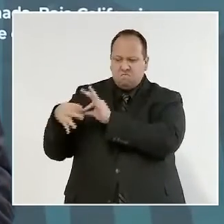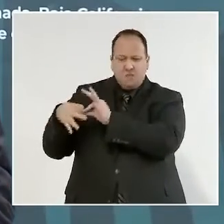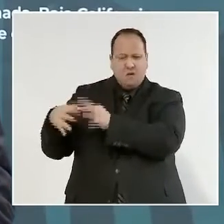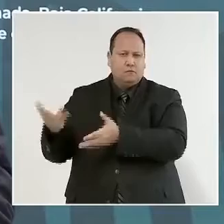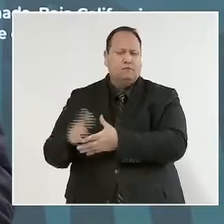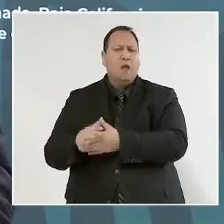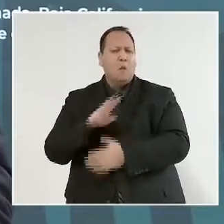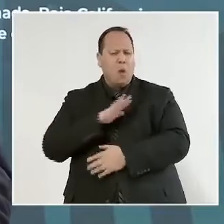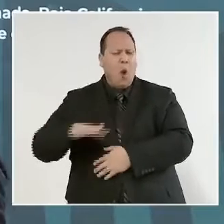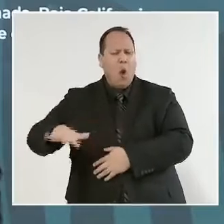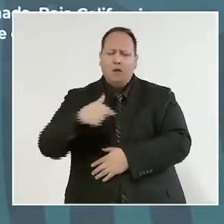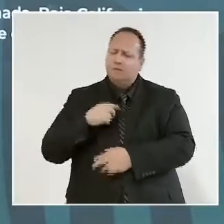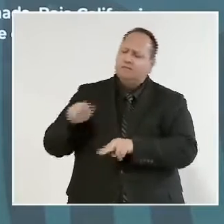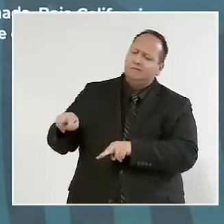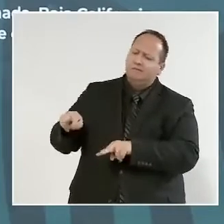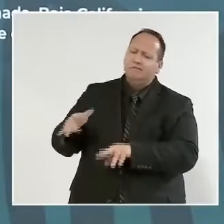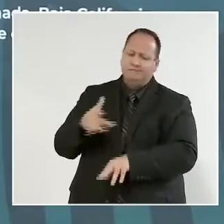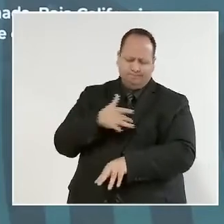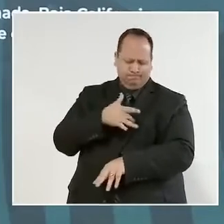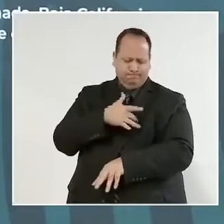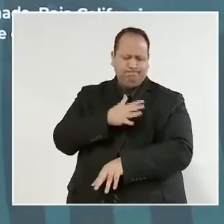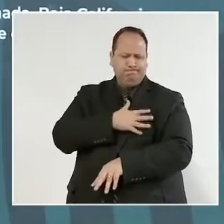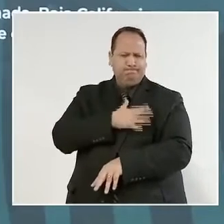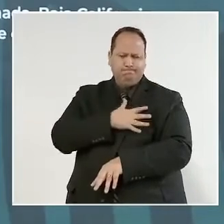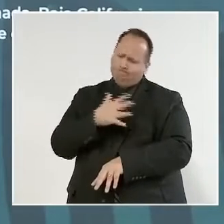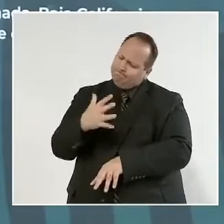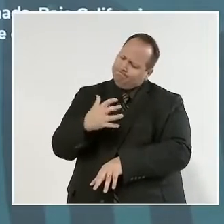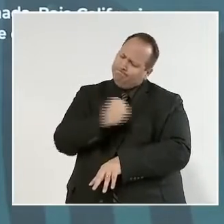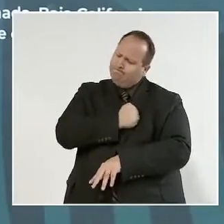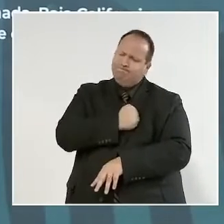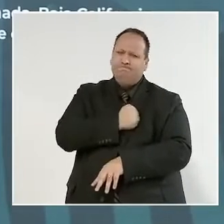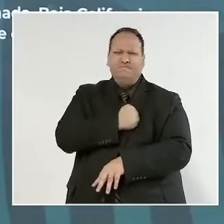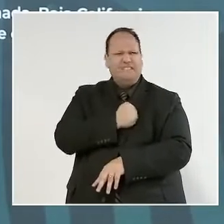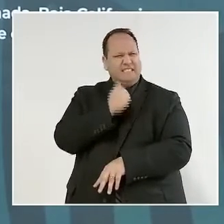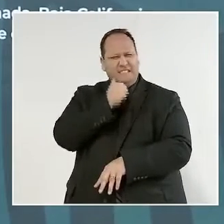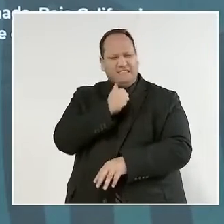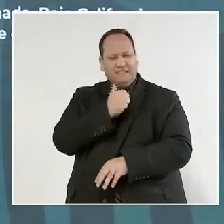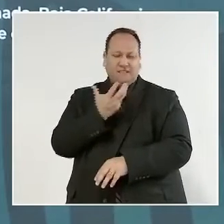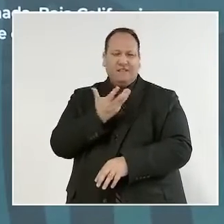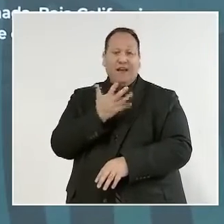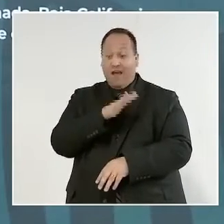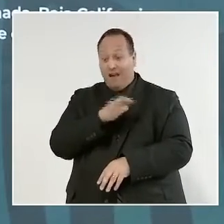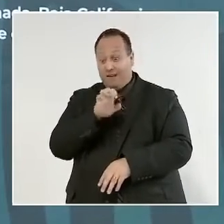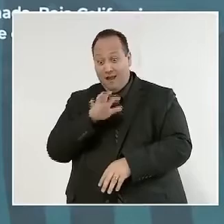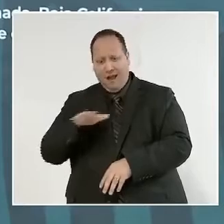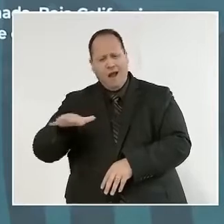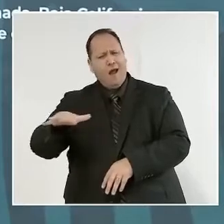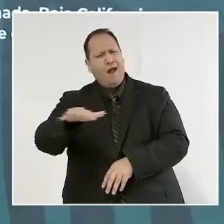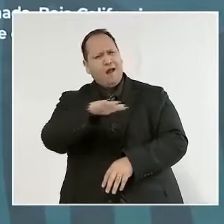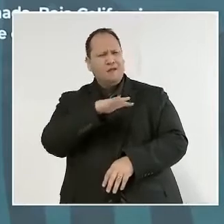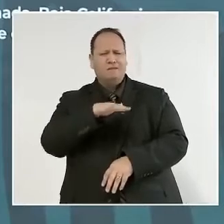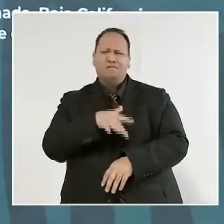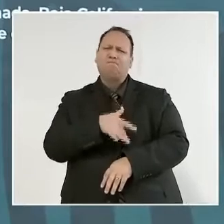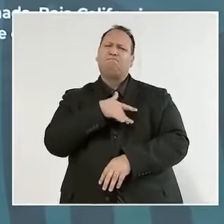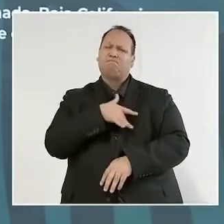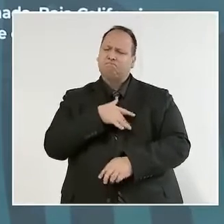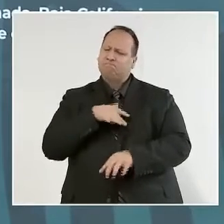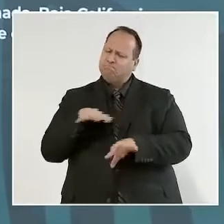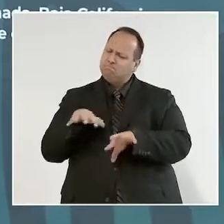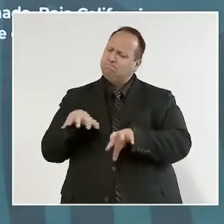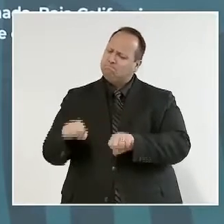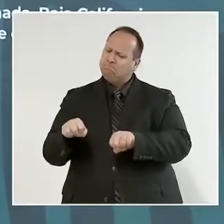que siempre le he tenido yo muy cerquita de mi chaleco. Entonces, Ensenada es parte de mi